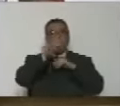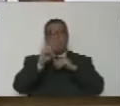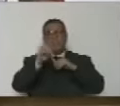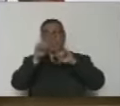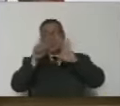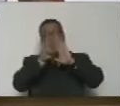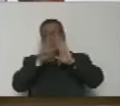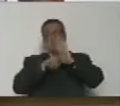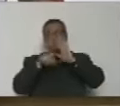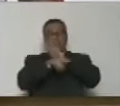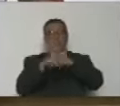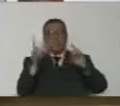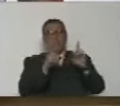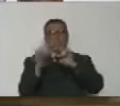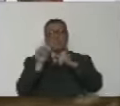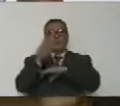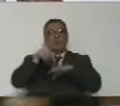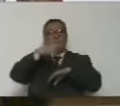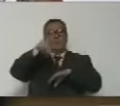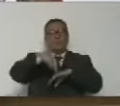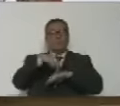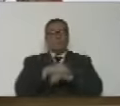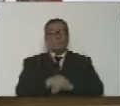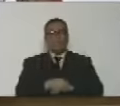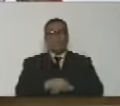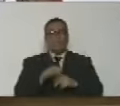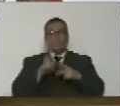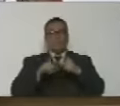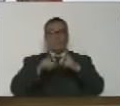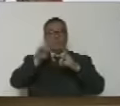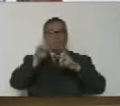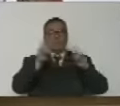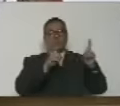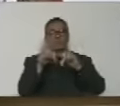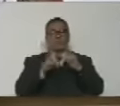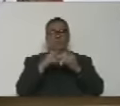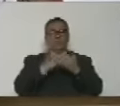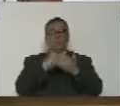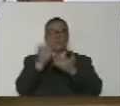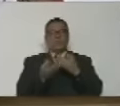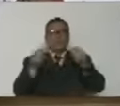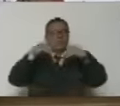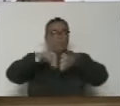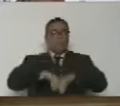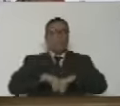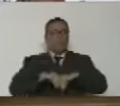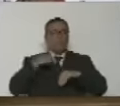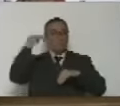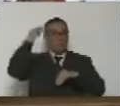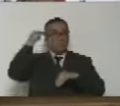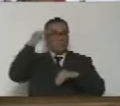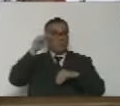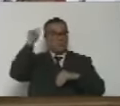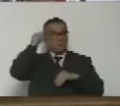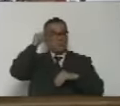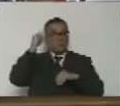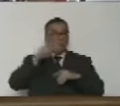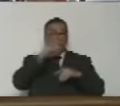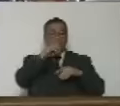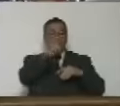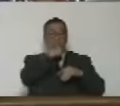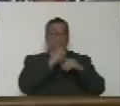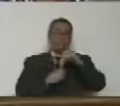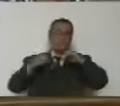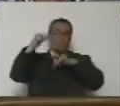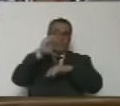106 del Reglamento Interior y debates de la Asamblea Nacional. Segundo, proyecto de acuerdo para conmemorar el Día del Adulto Mayor